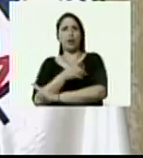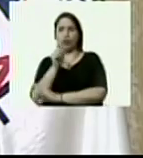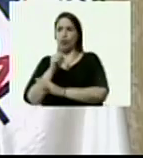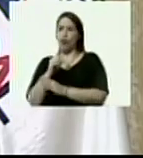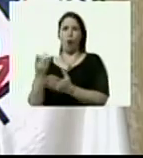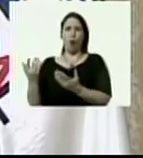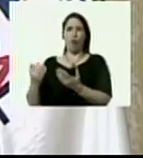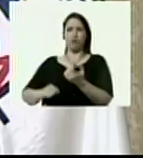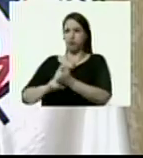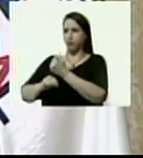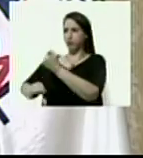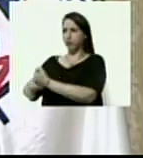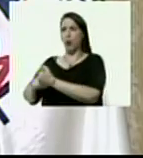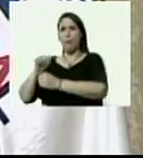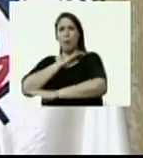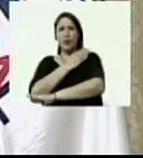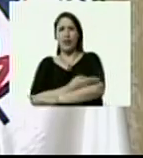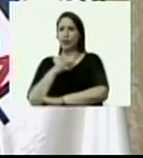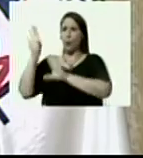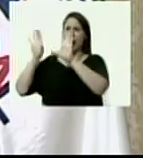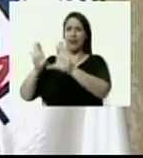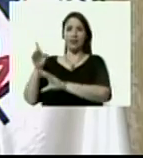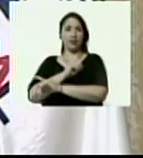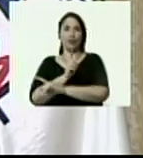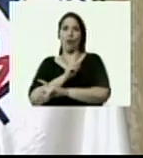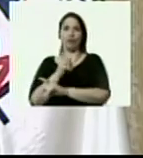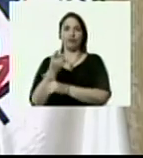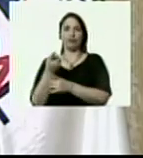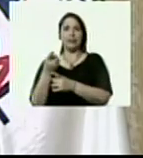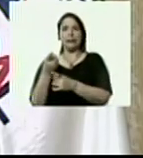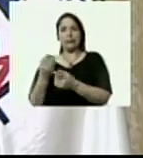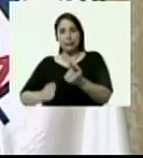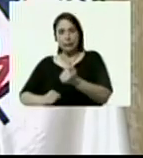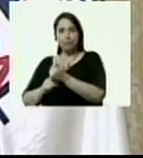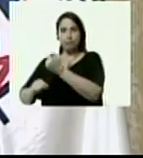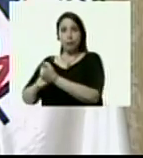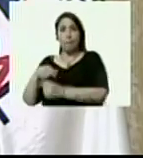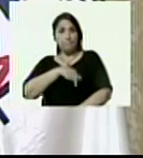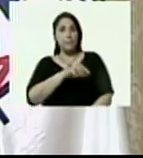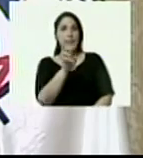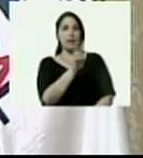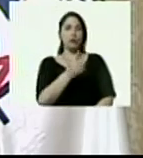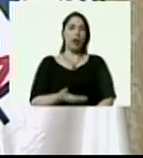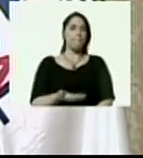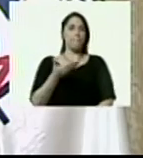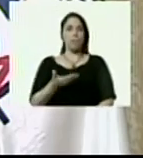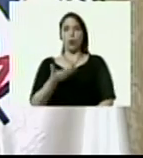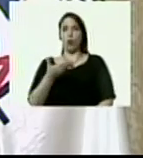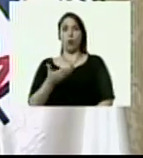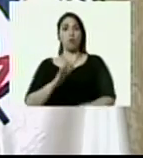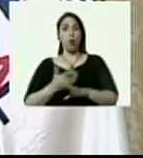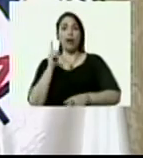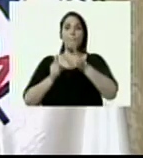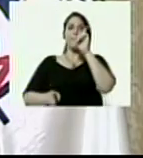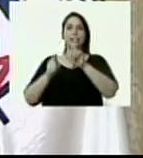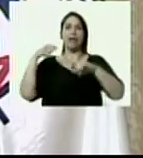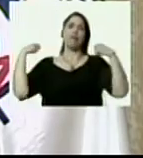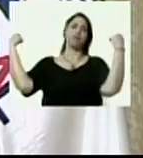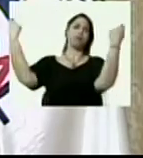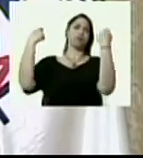poderosos el no alineamiento como un principio fundamental y para venezuela es muy importante porque a pesar de la campaña